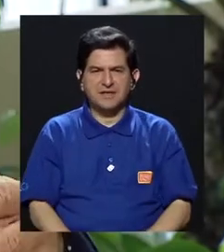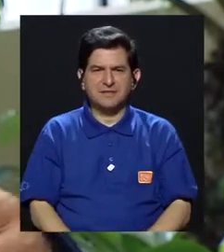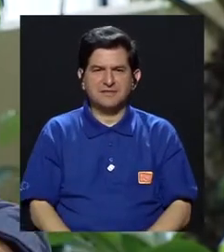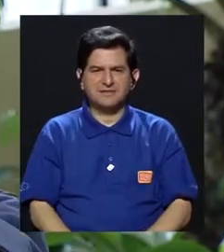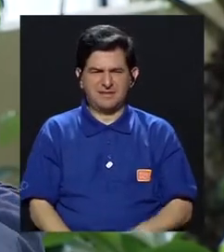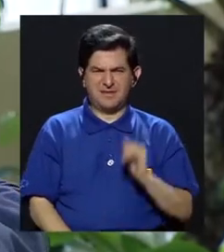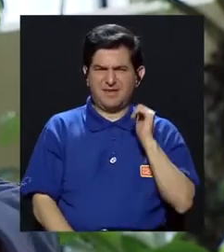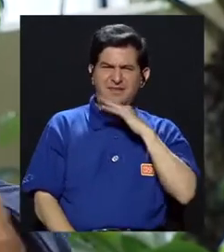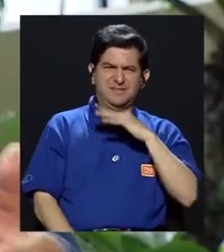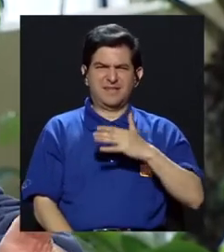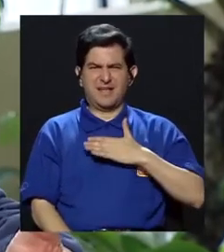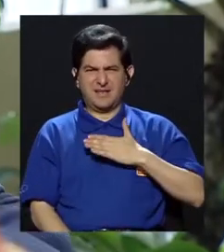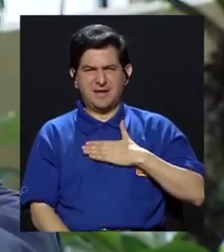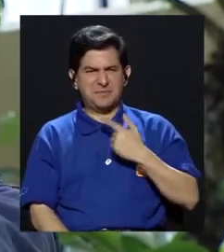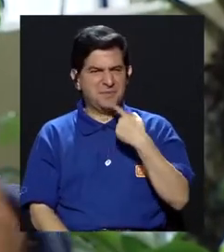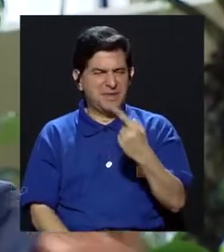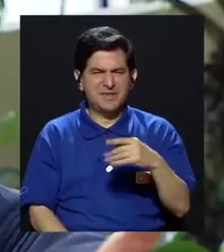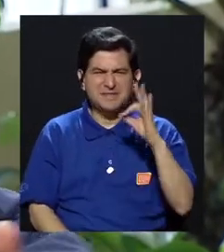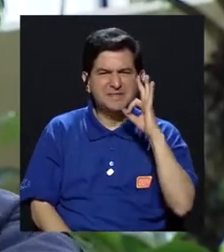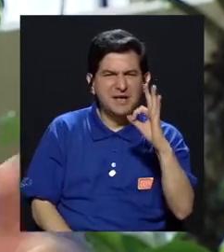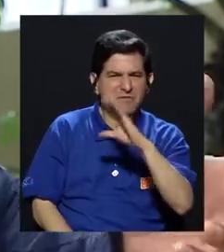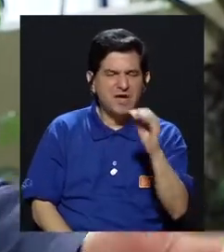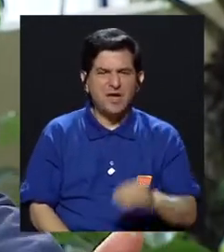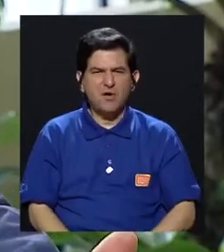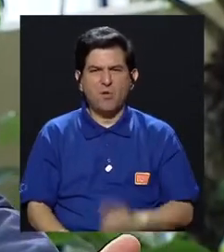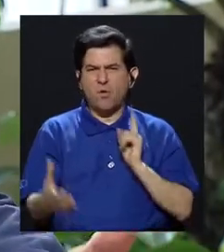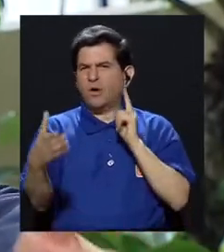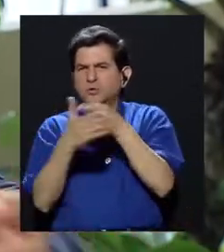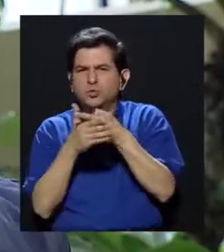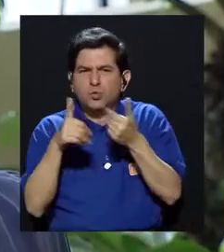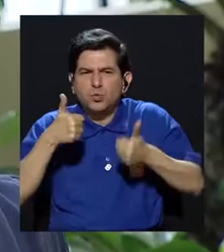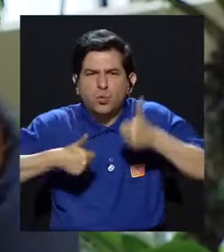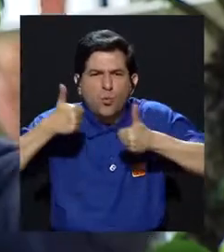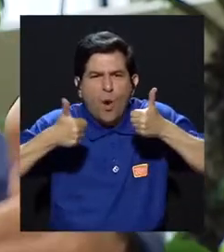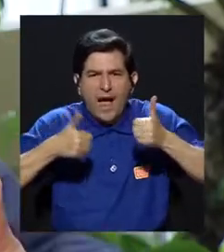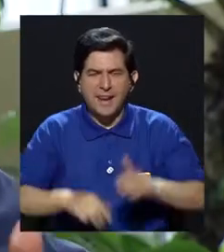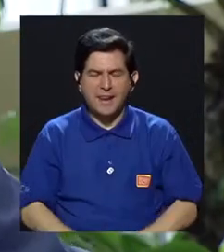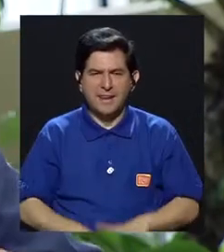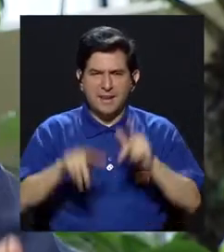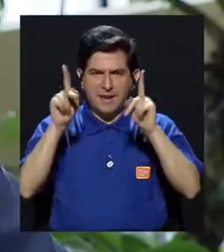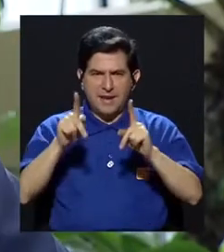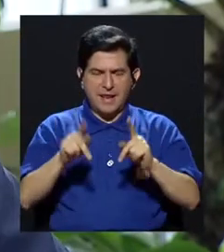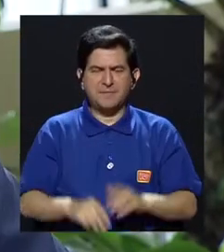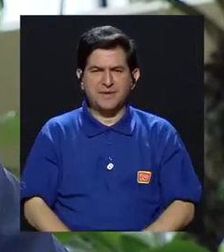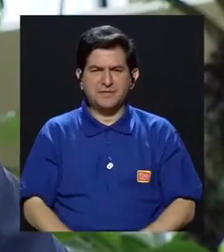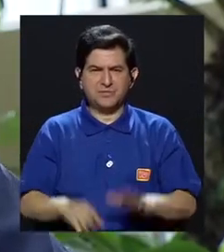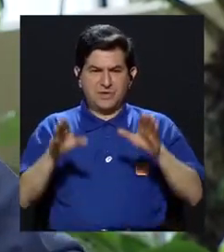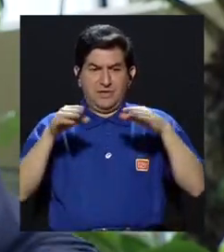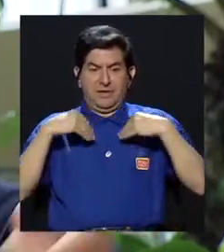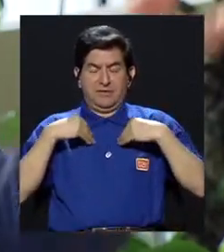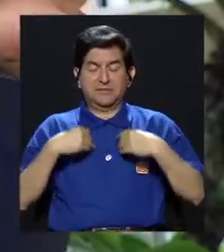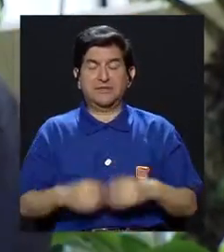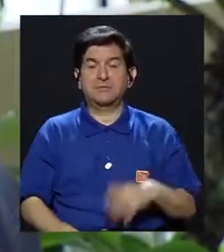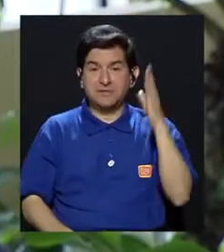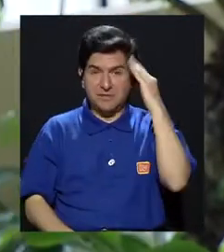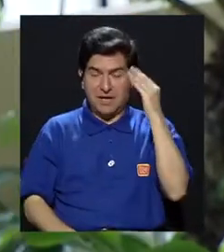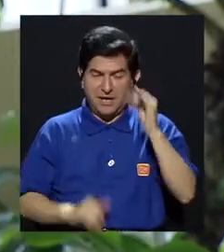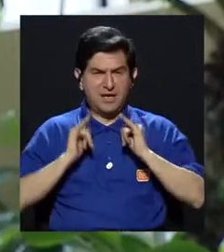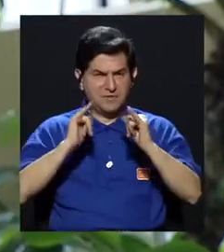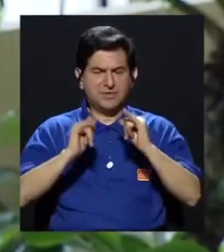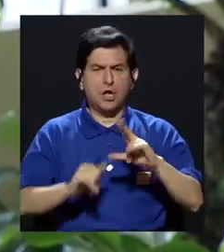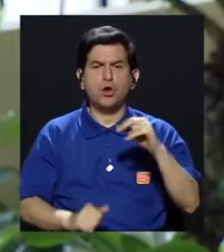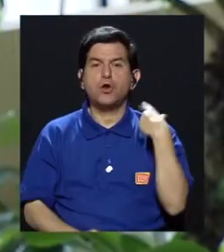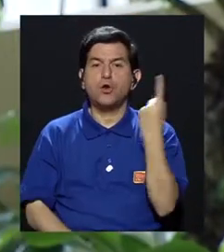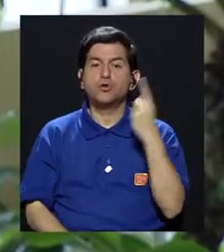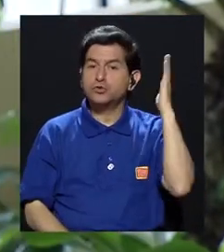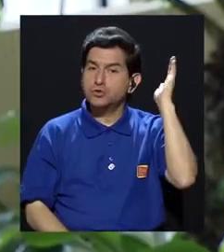como, qué raro, me está halagando o me está realmente insultando, ¿verdad? El que lo recibe vive la desigualdad. Ahora, no solo es un asunto